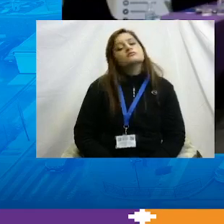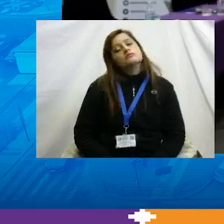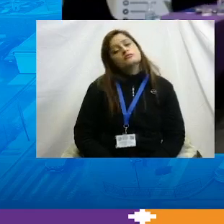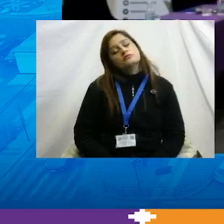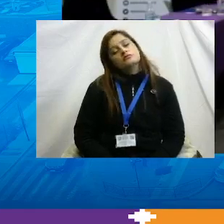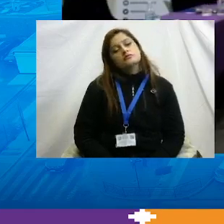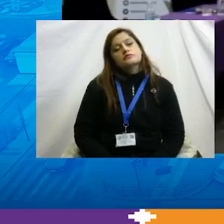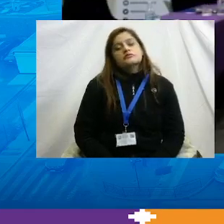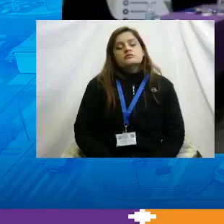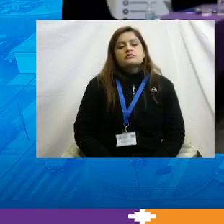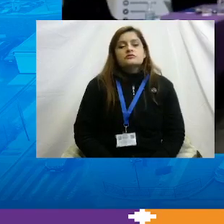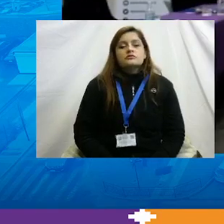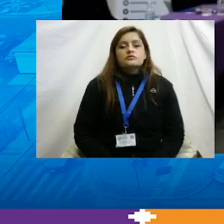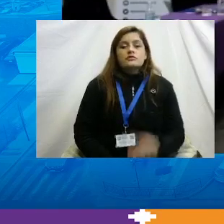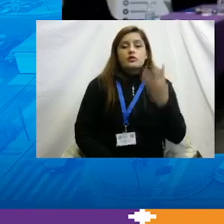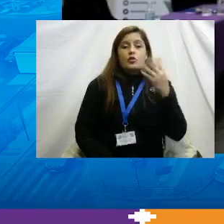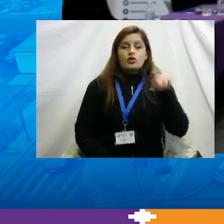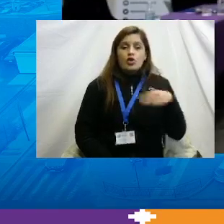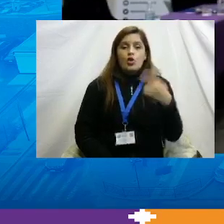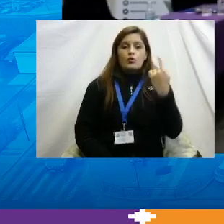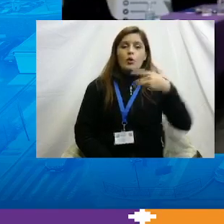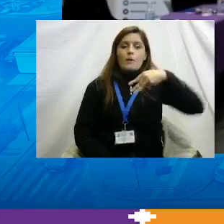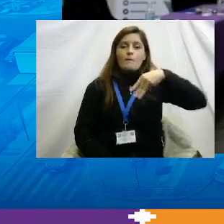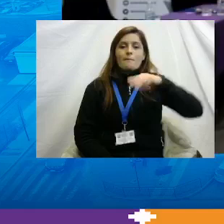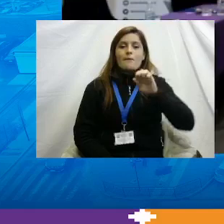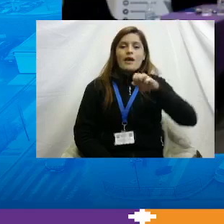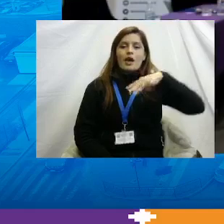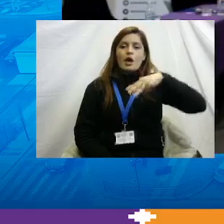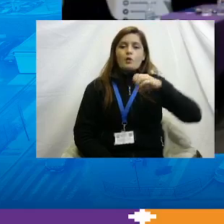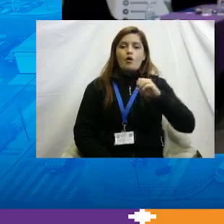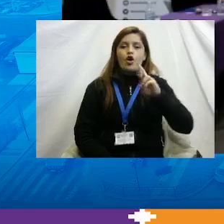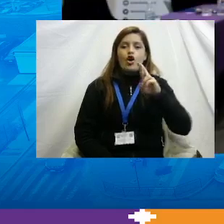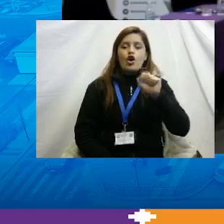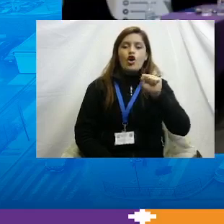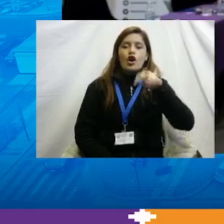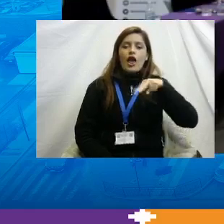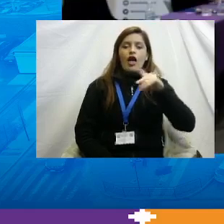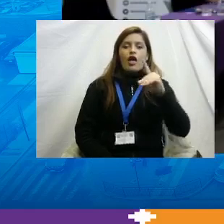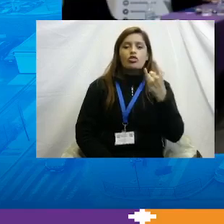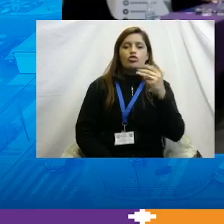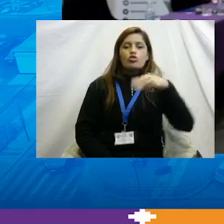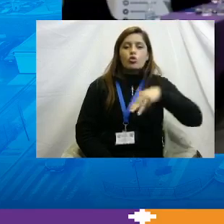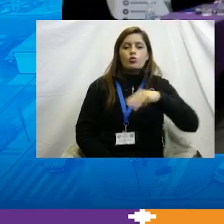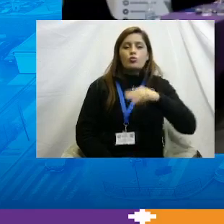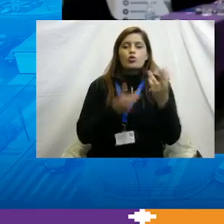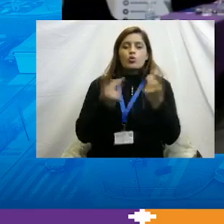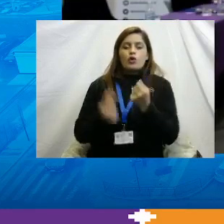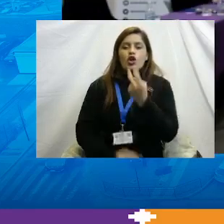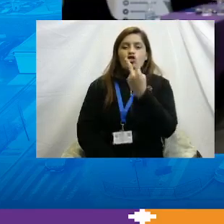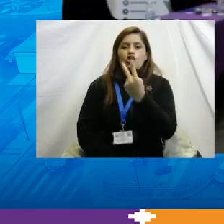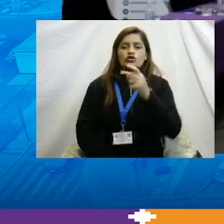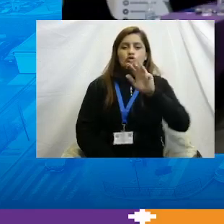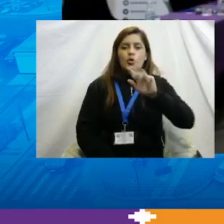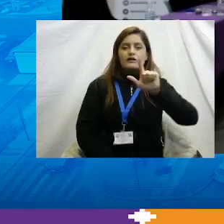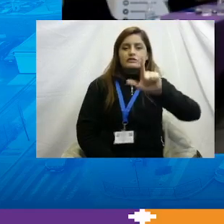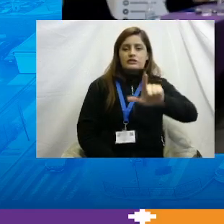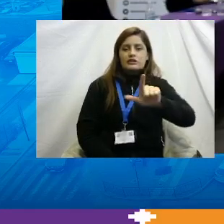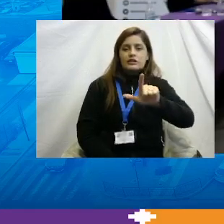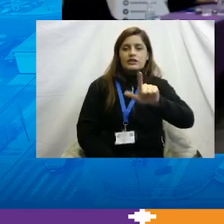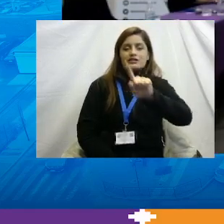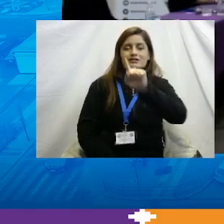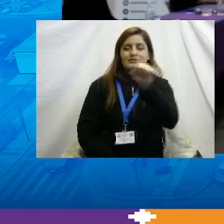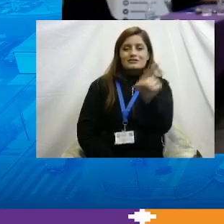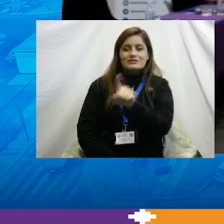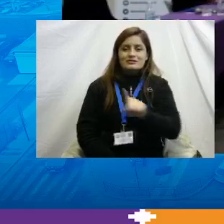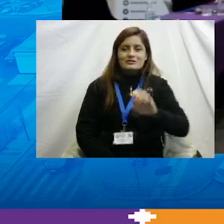Pasamos entonces a la tabla, el punto 4.1, el memorándum 797 de fecha 12 de agosto del 2022, el PLAC, postulación